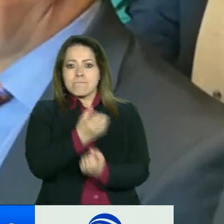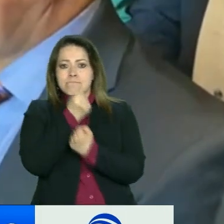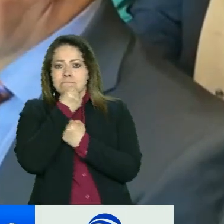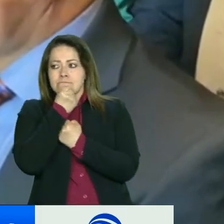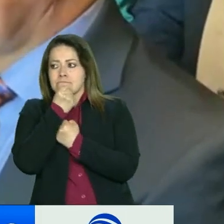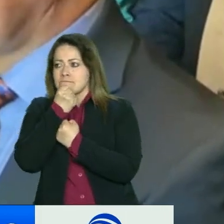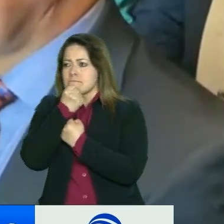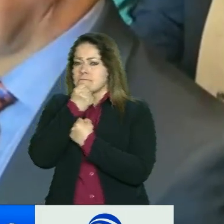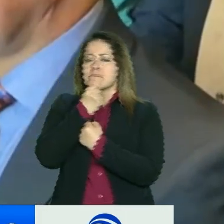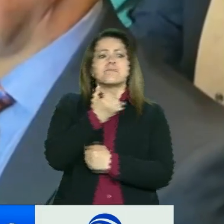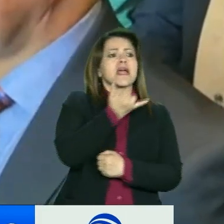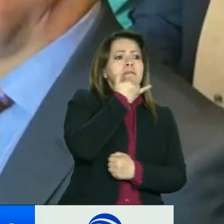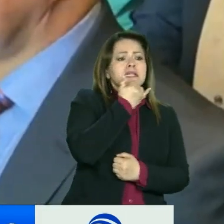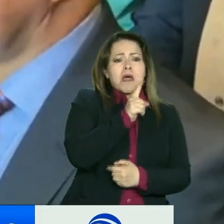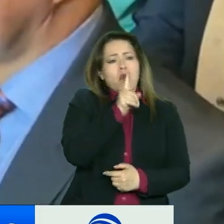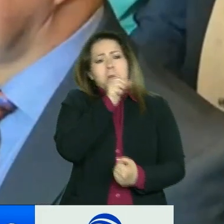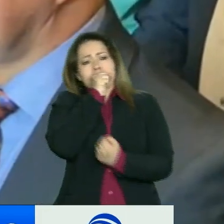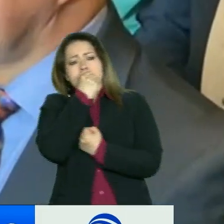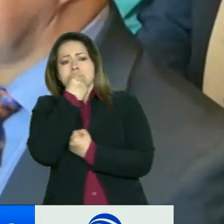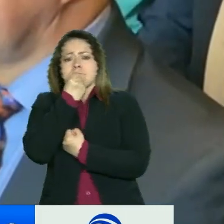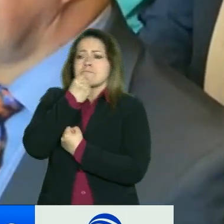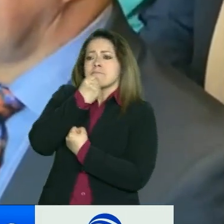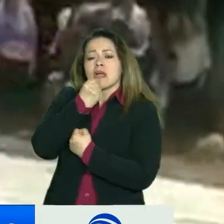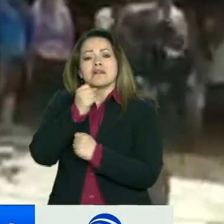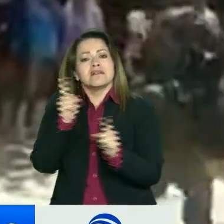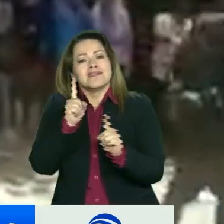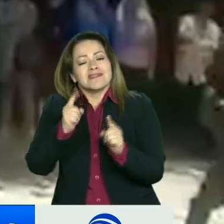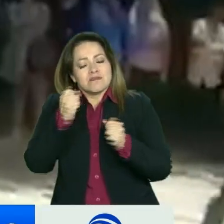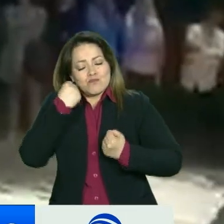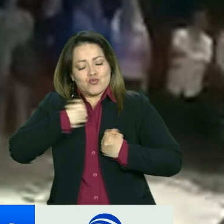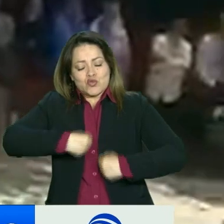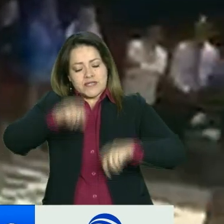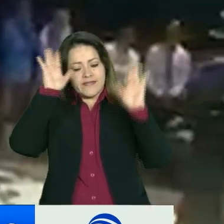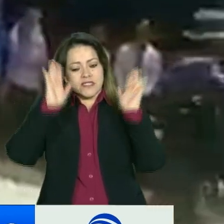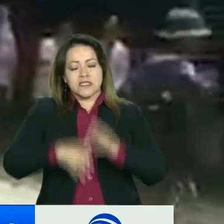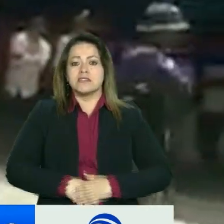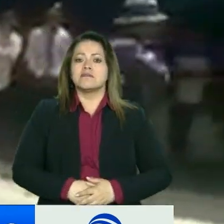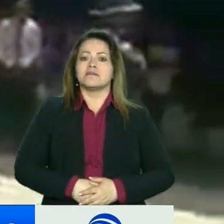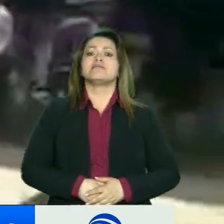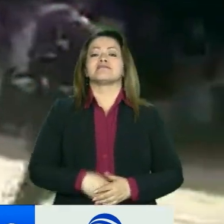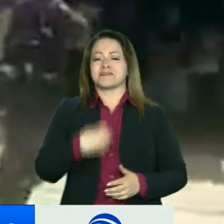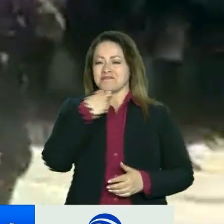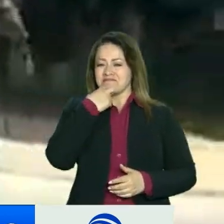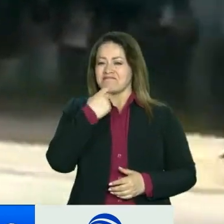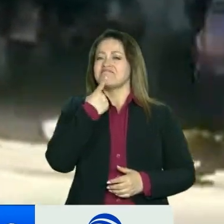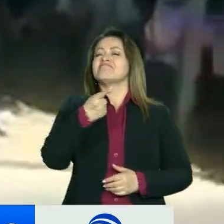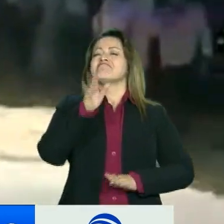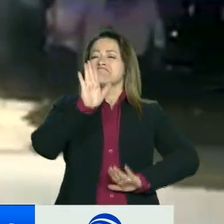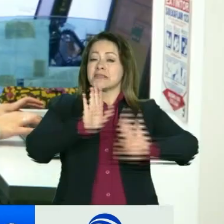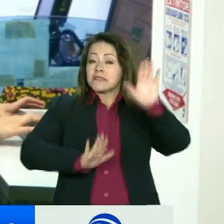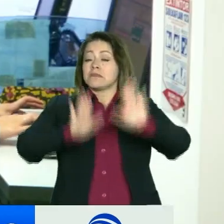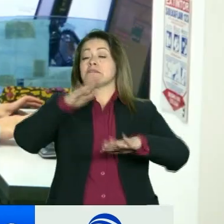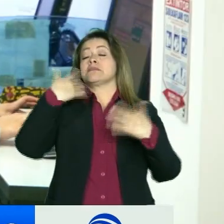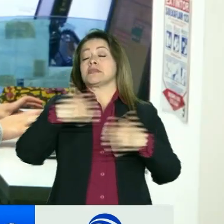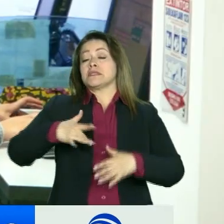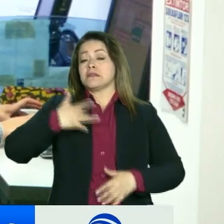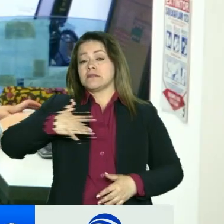posibles crímenes que se puedan cometer en este país. Pastrana sostuvo que muchos candidatos en el país están en riesgo.